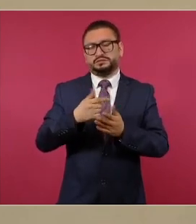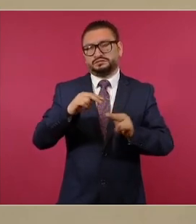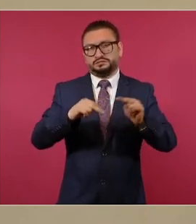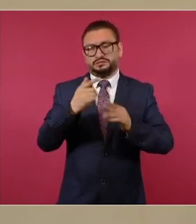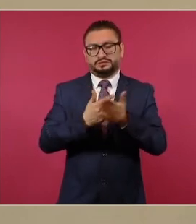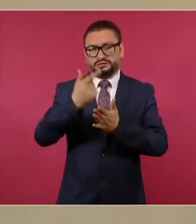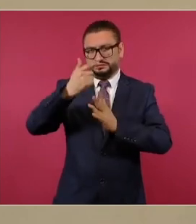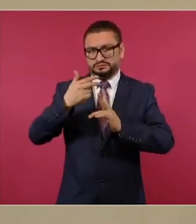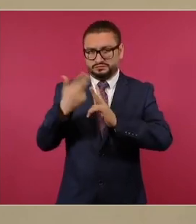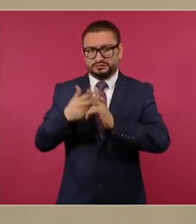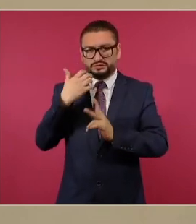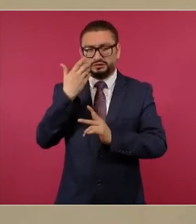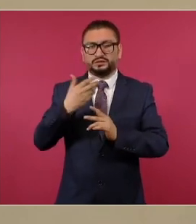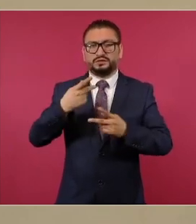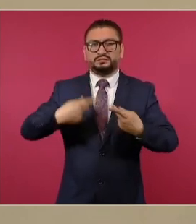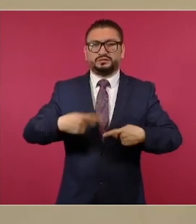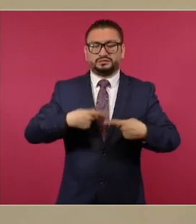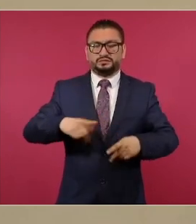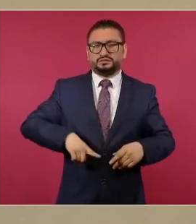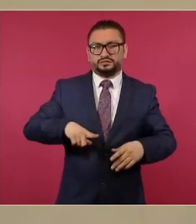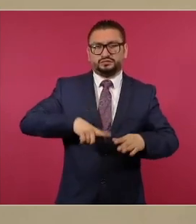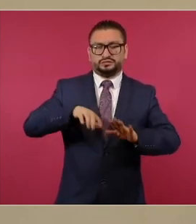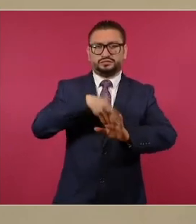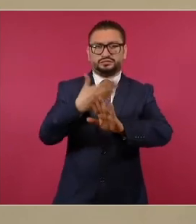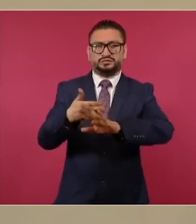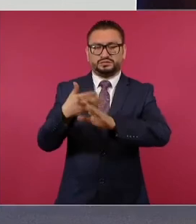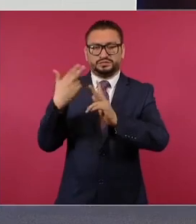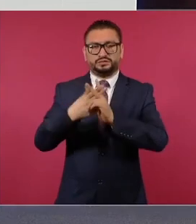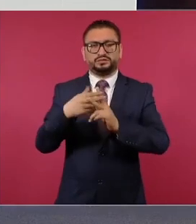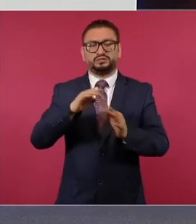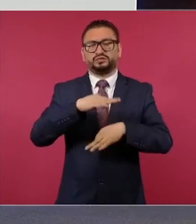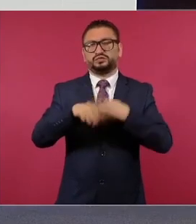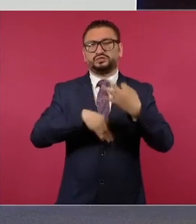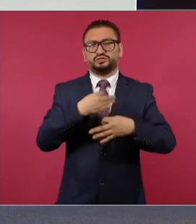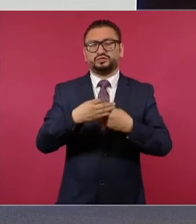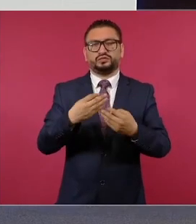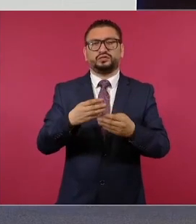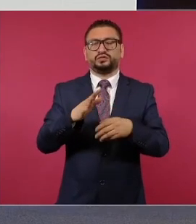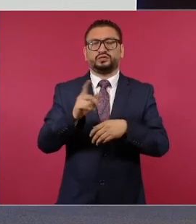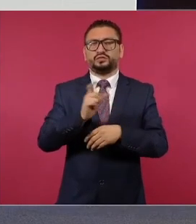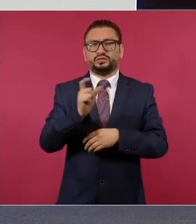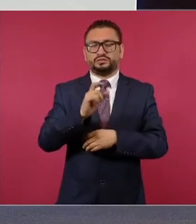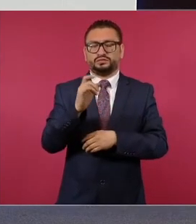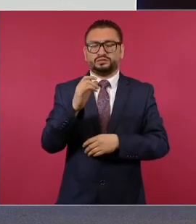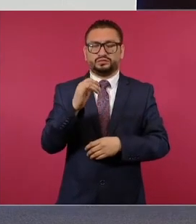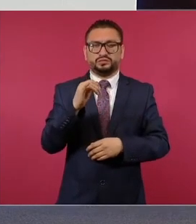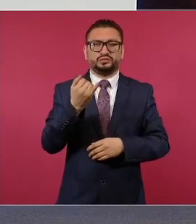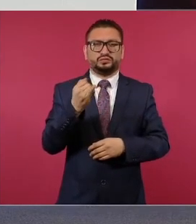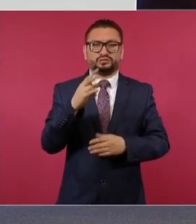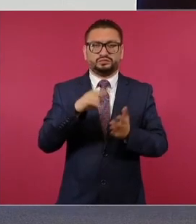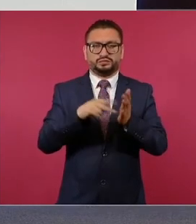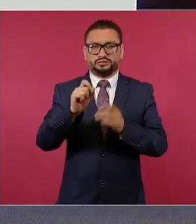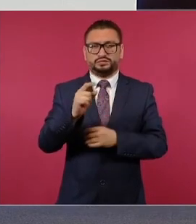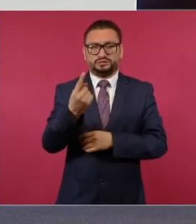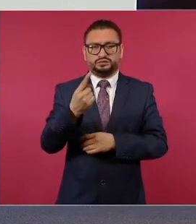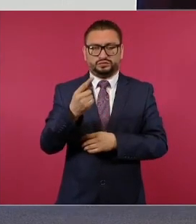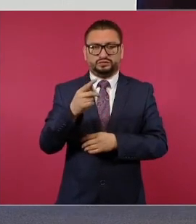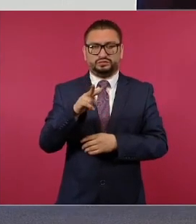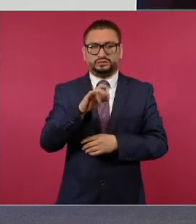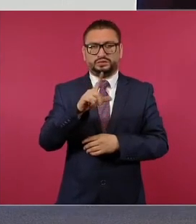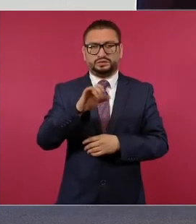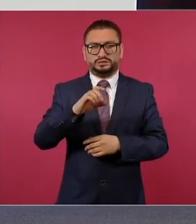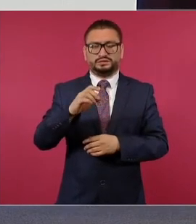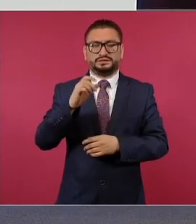y homicidio contra servidores públicos en grado de tentativa. Todo ello ocurrió en junio del 2021 en Valle de